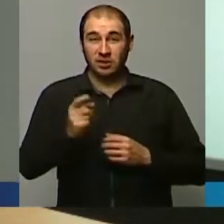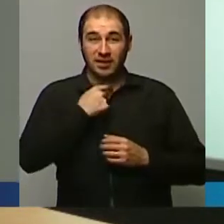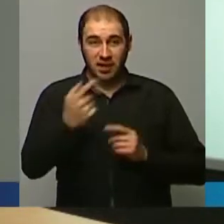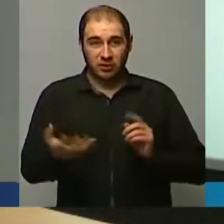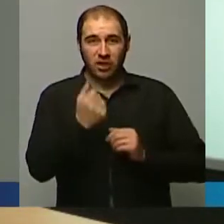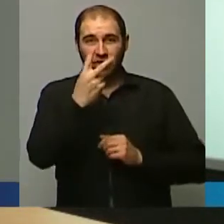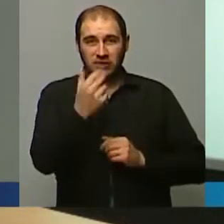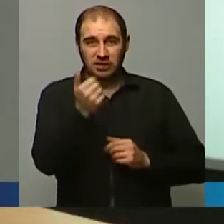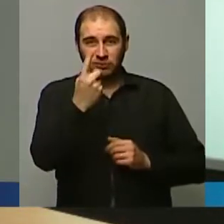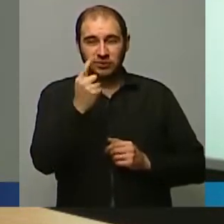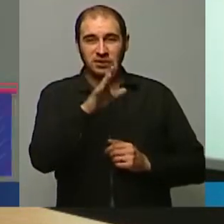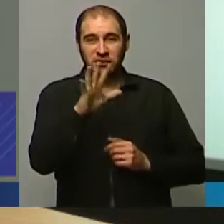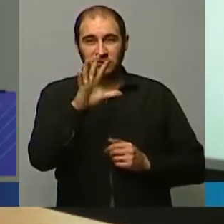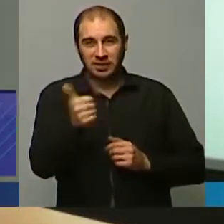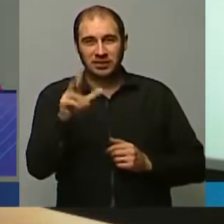ubicarla,